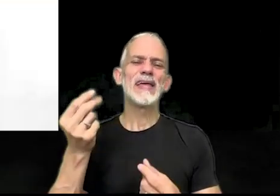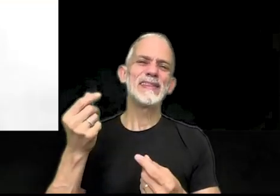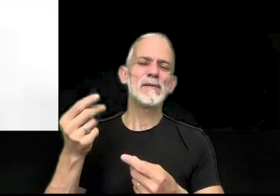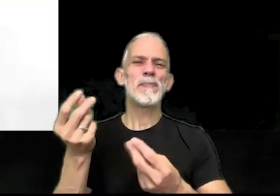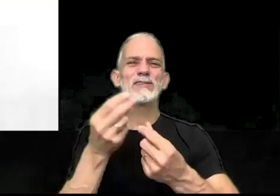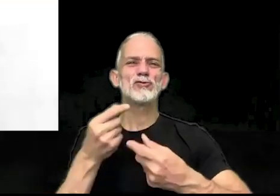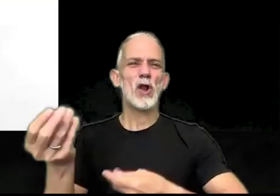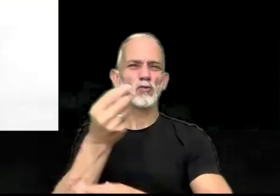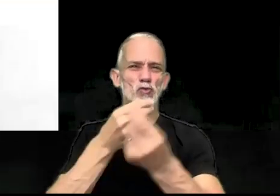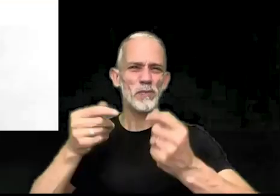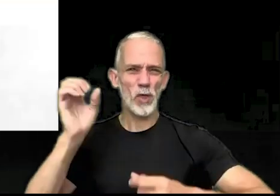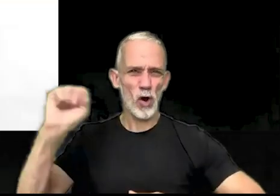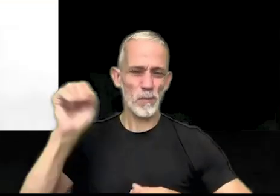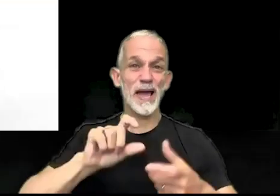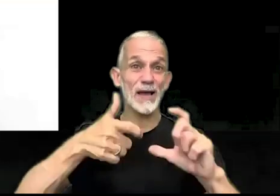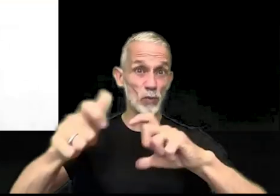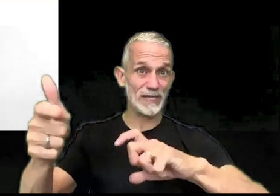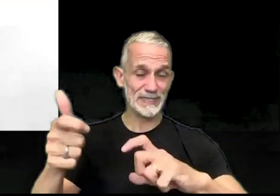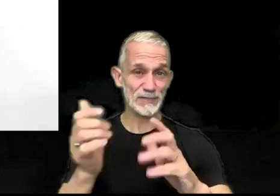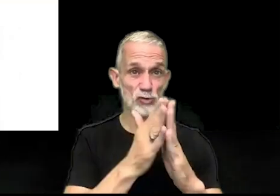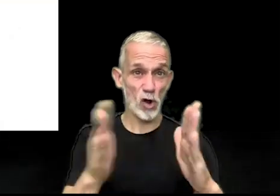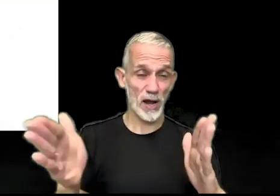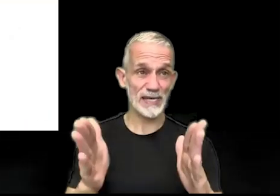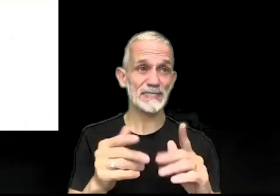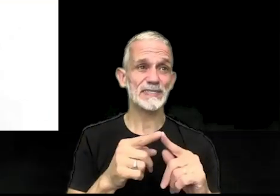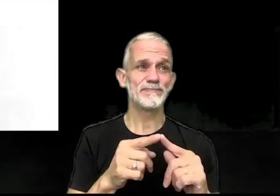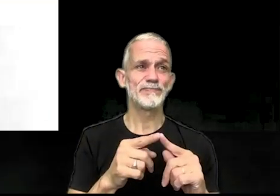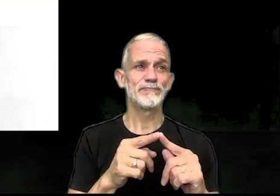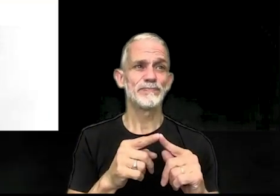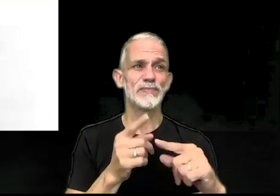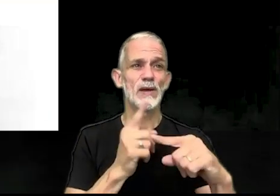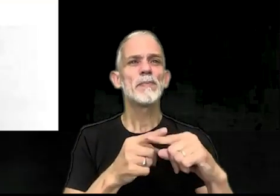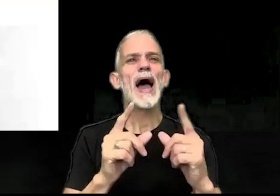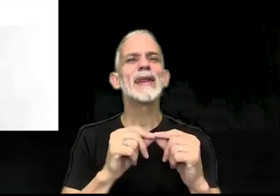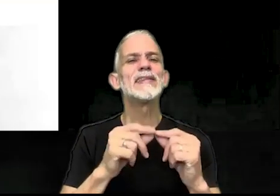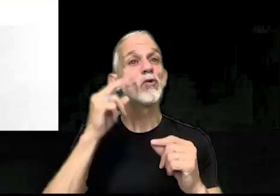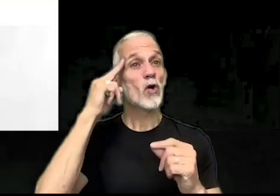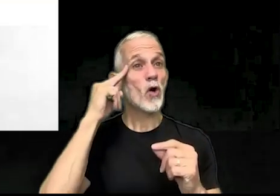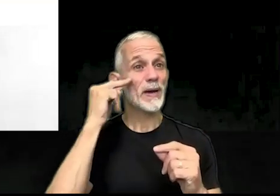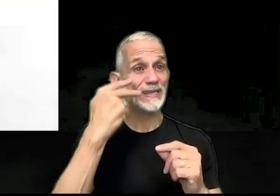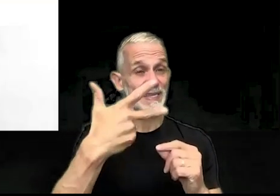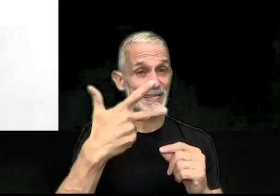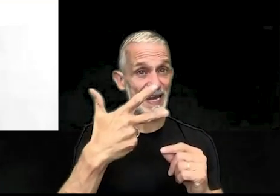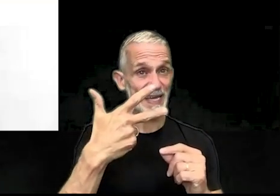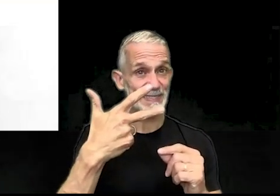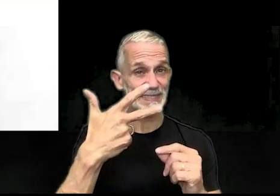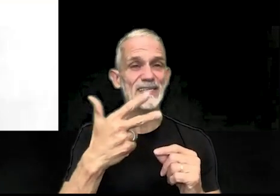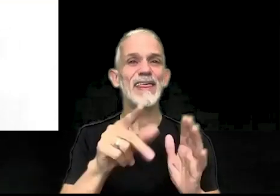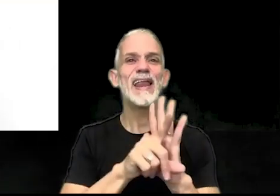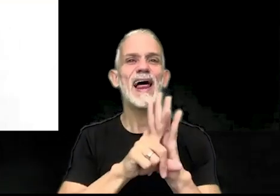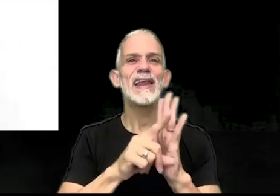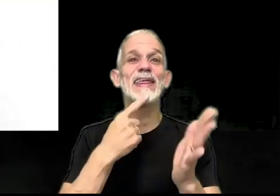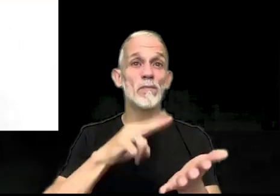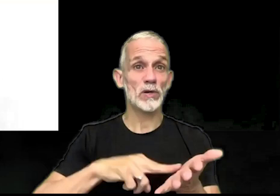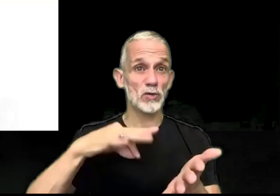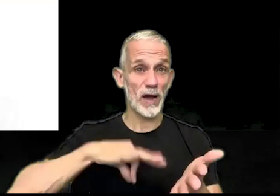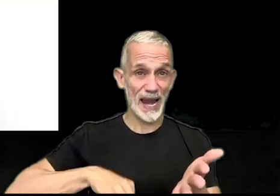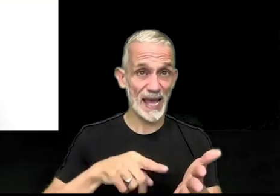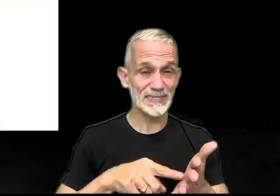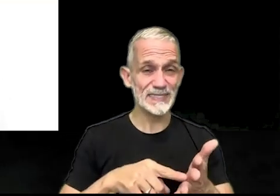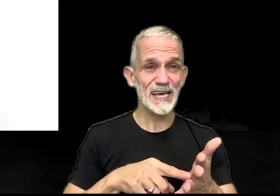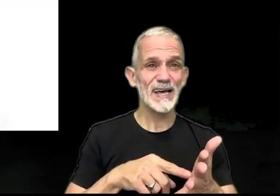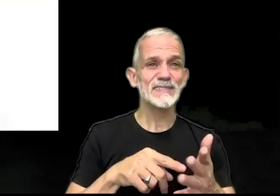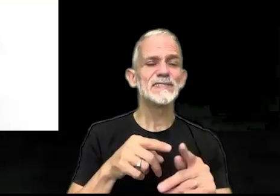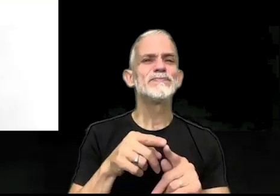las actualizaciones, mejor dicho, las actualizaciones del artículo 93 de la Ley de Impuesto a las